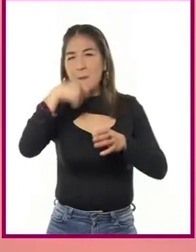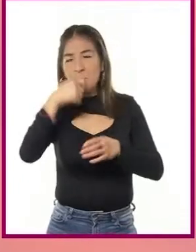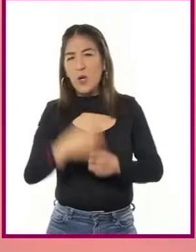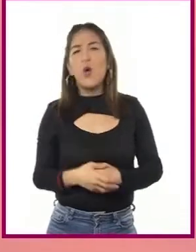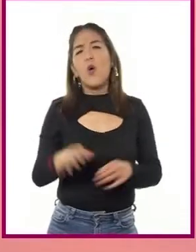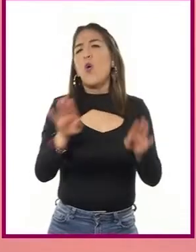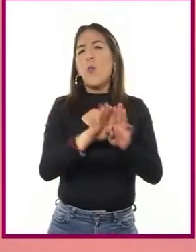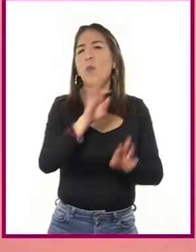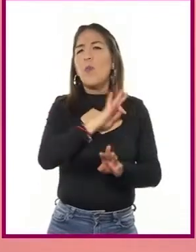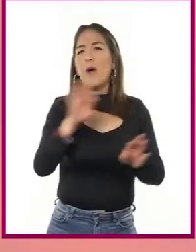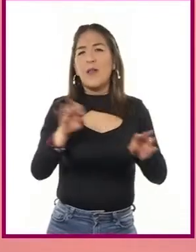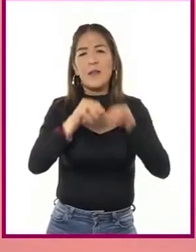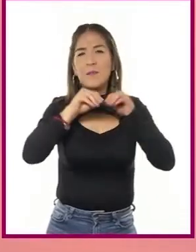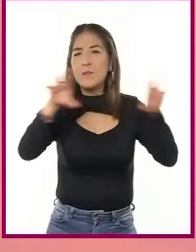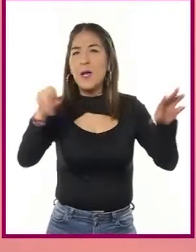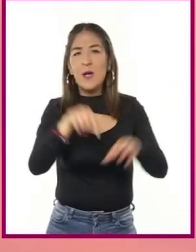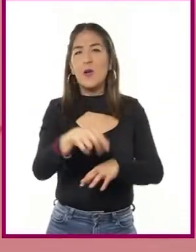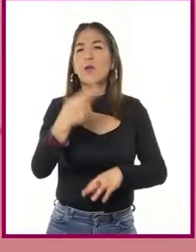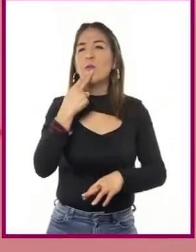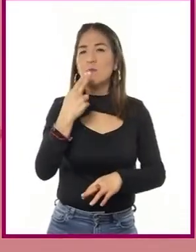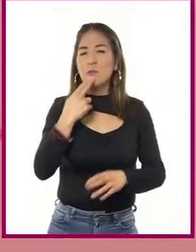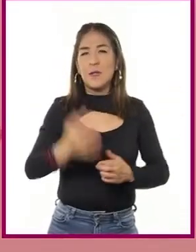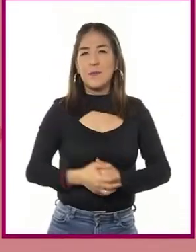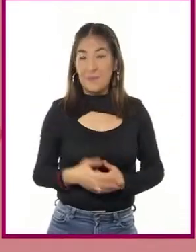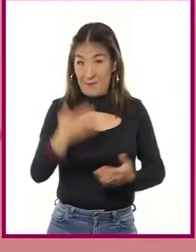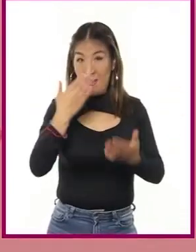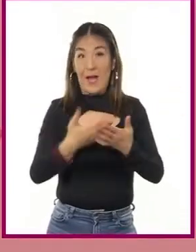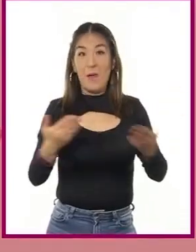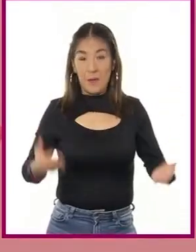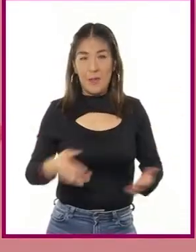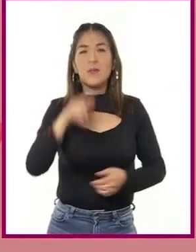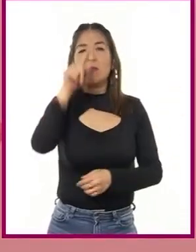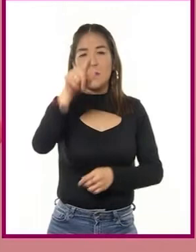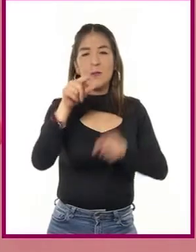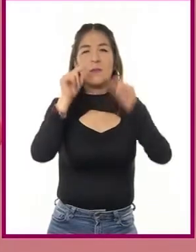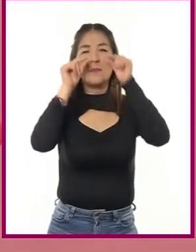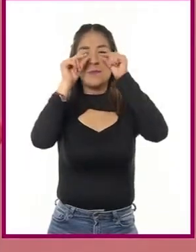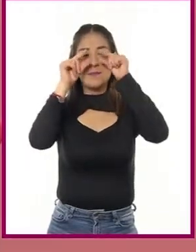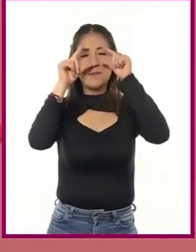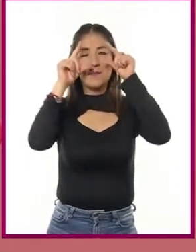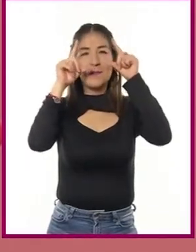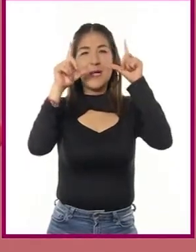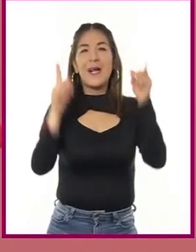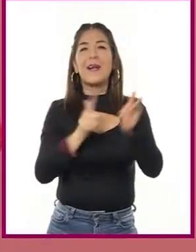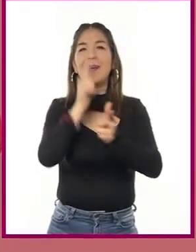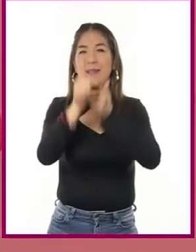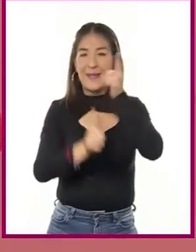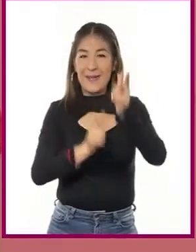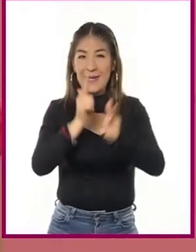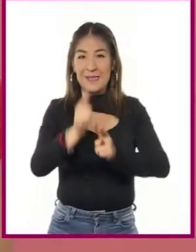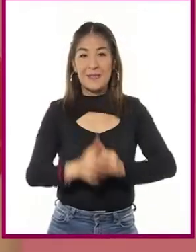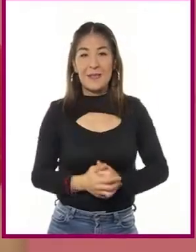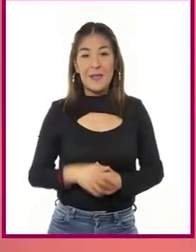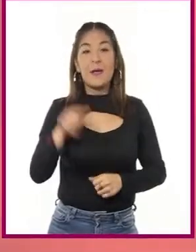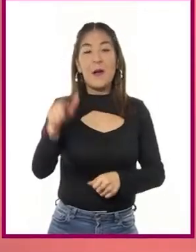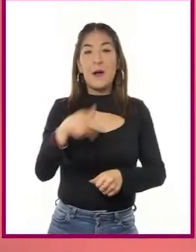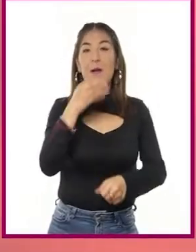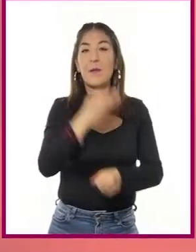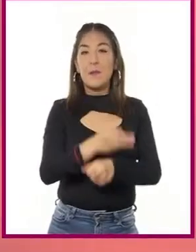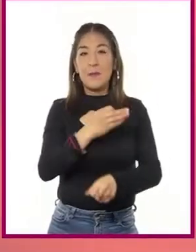consumo? Ahora, abran lentamente los ojos y como resultado de esta